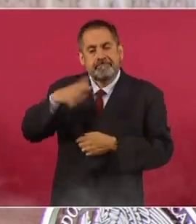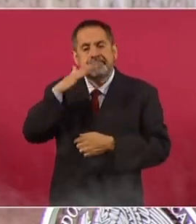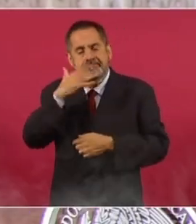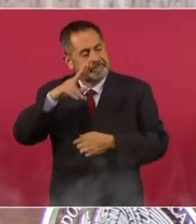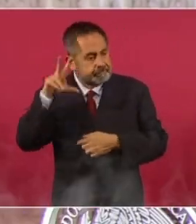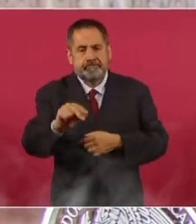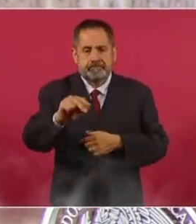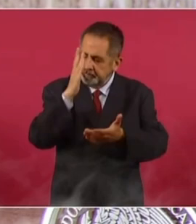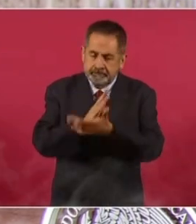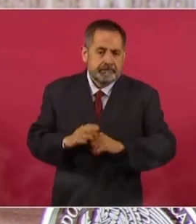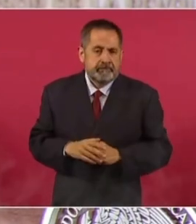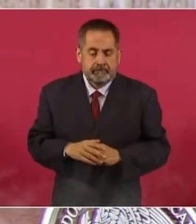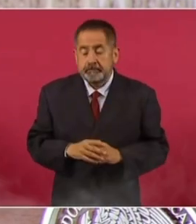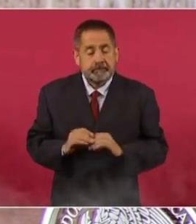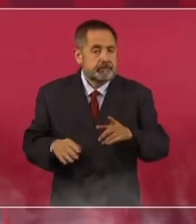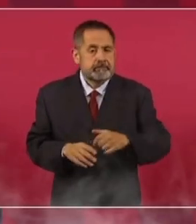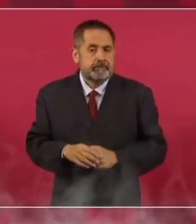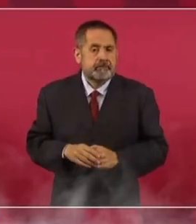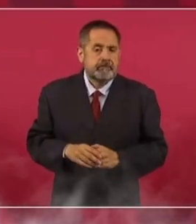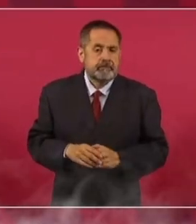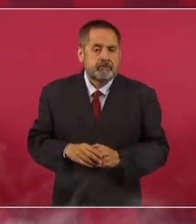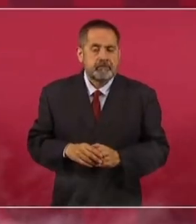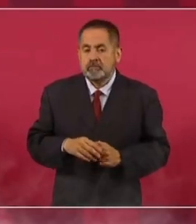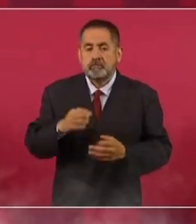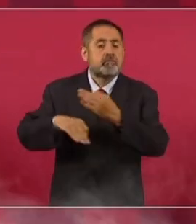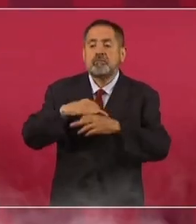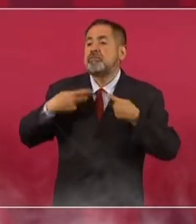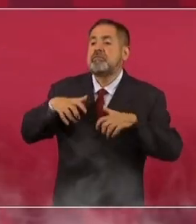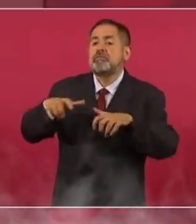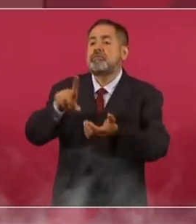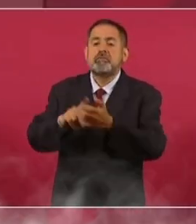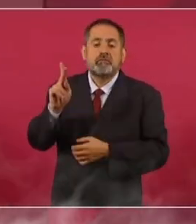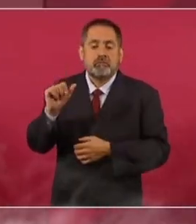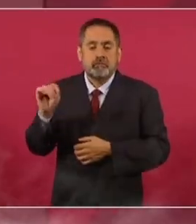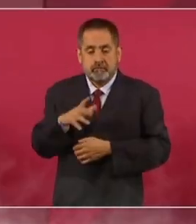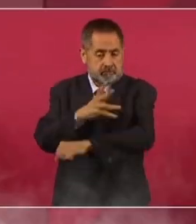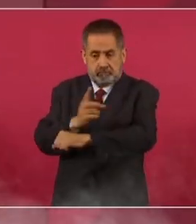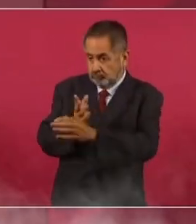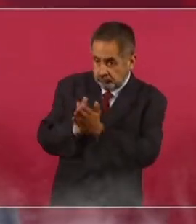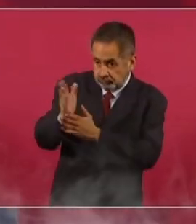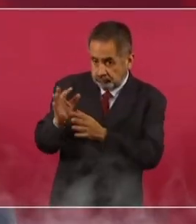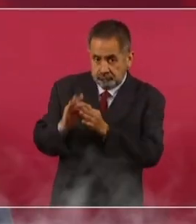corrupción. Entonces, sí, a todos los servidores públicos de Pemex que